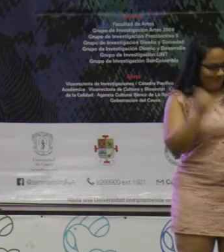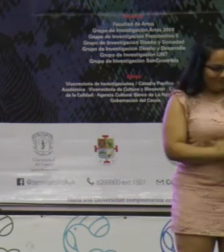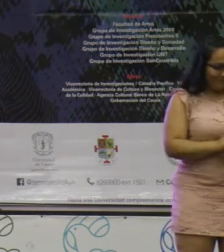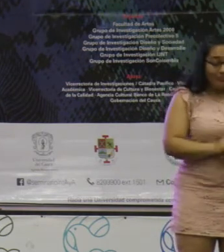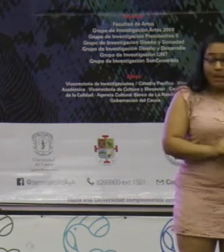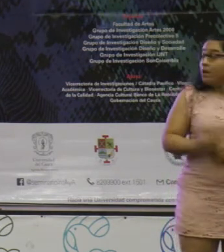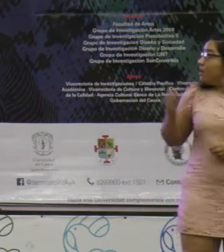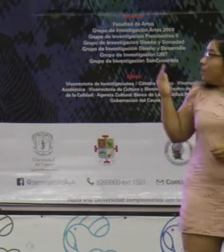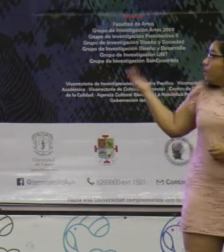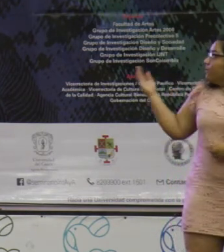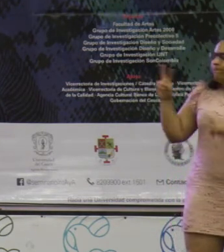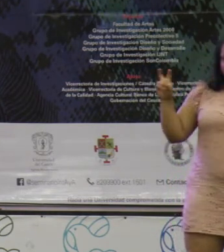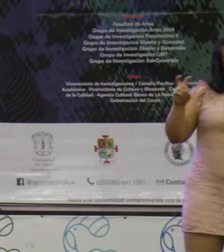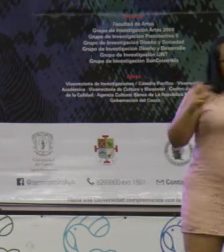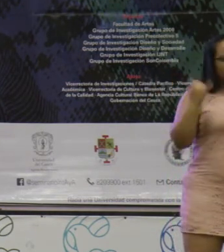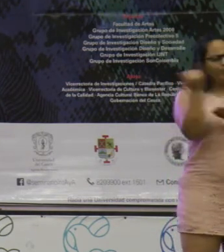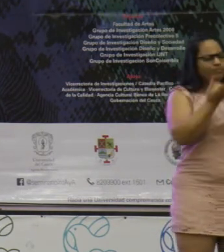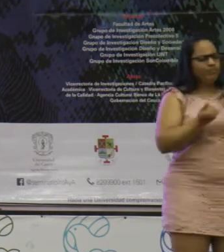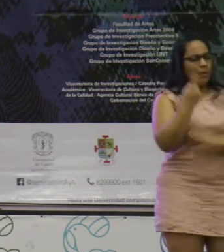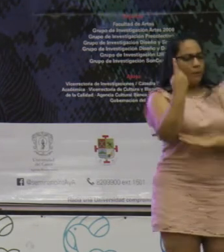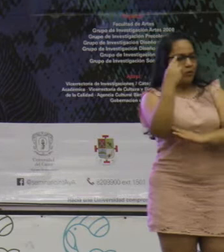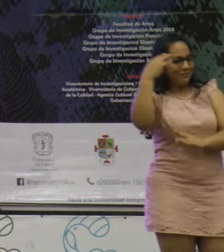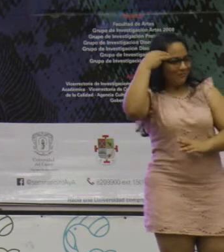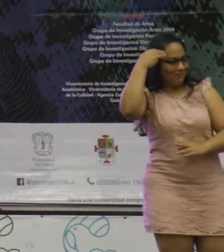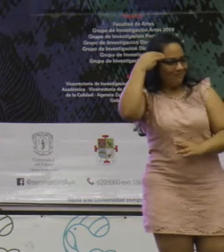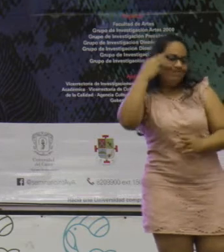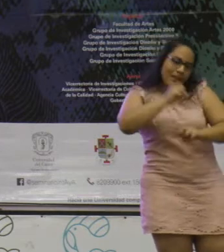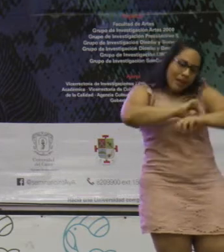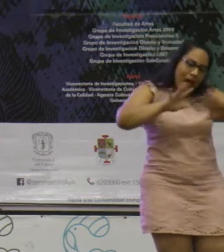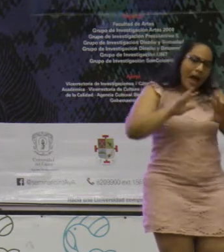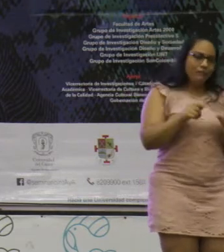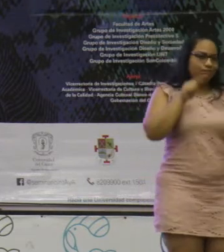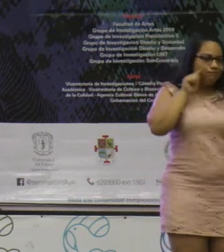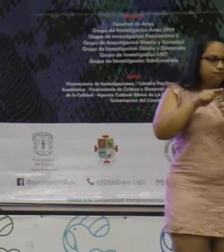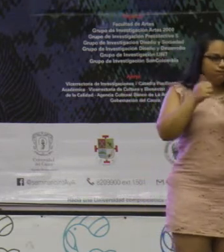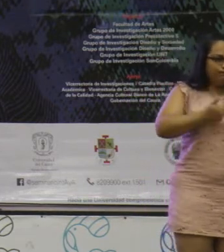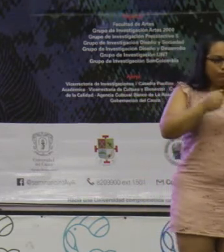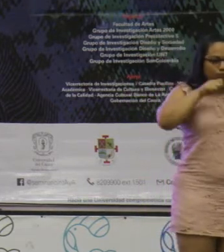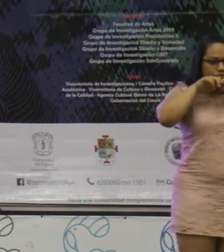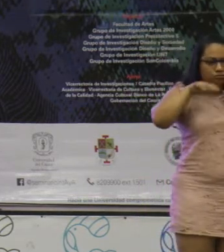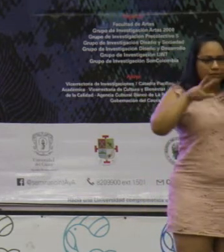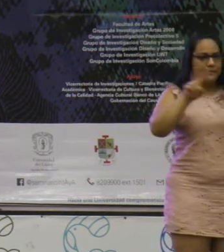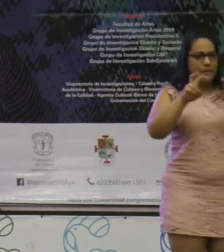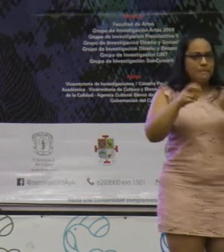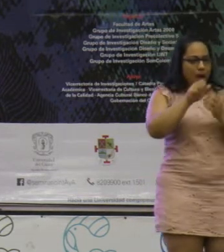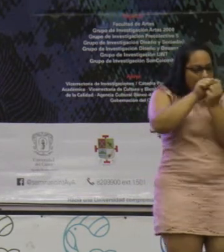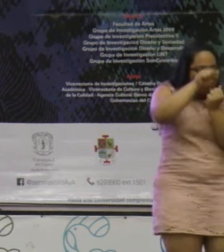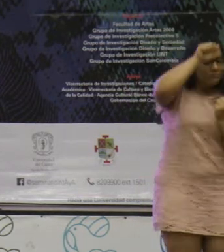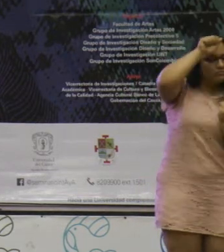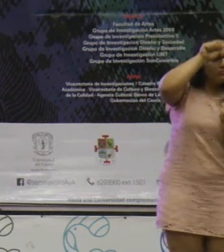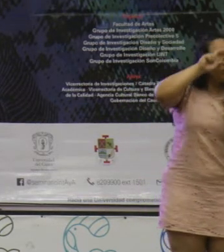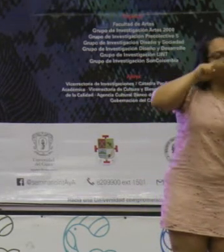Esta idea de ilustración, política y memoria, por supuesto quiero hablarla desde la ventana a la que me asomo al mundo, que es la ventana de la